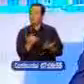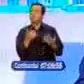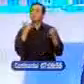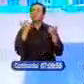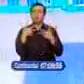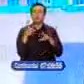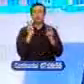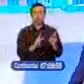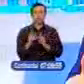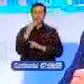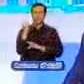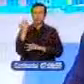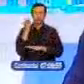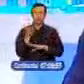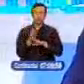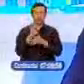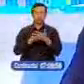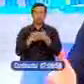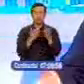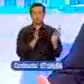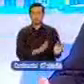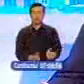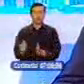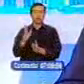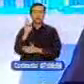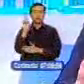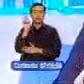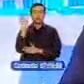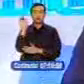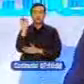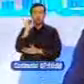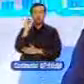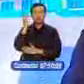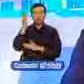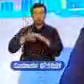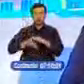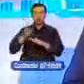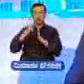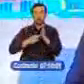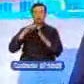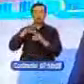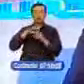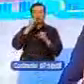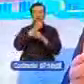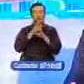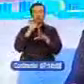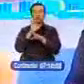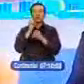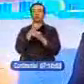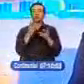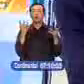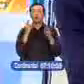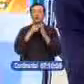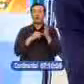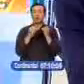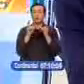presentando un plan de mejoras. Y hoy, en nuestro calendario electoral, para el 2 de octubre haremos un corte del registro electoral e informaremos al país cuáles son los